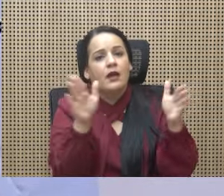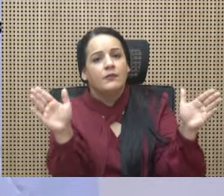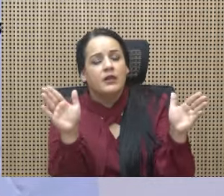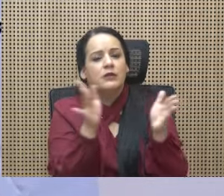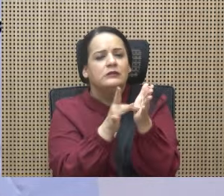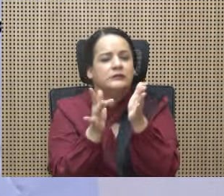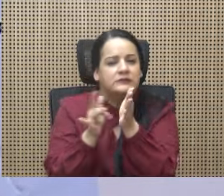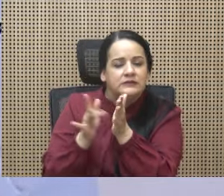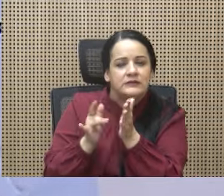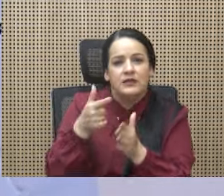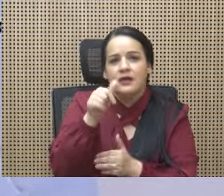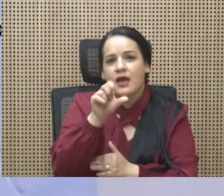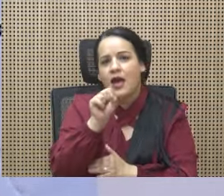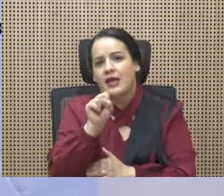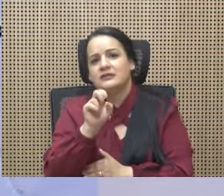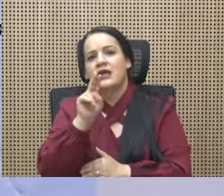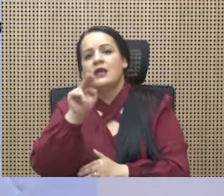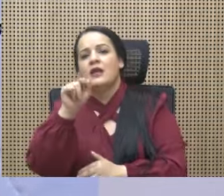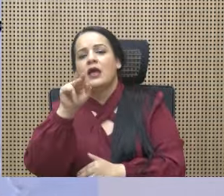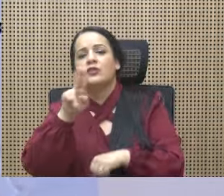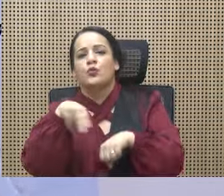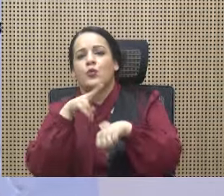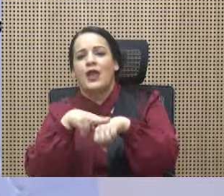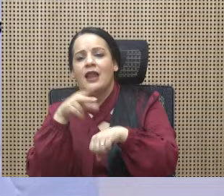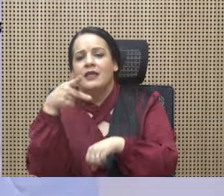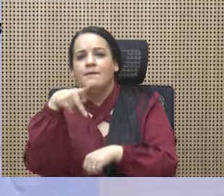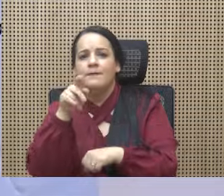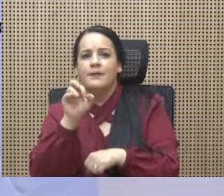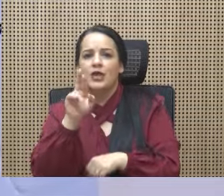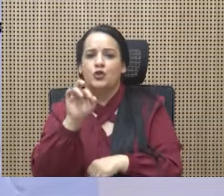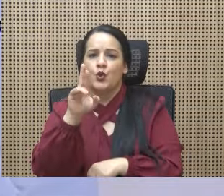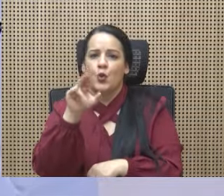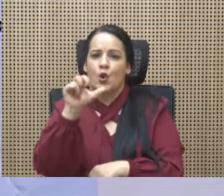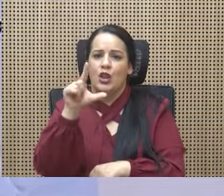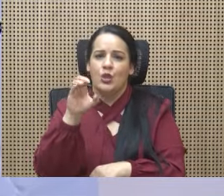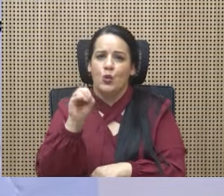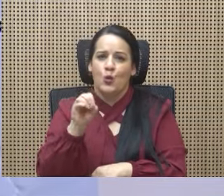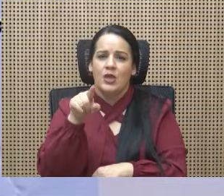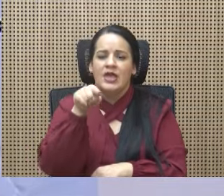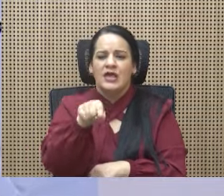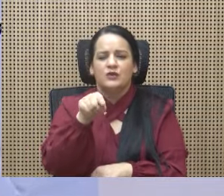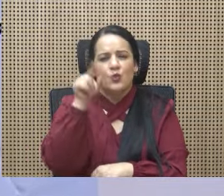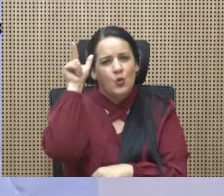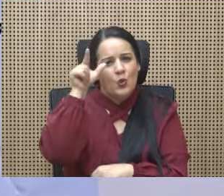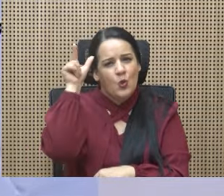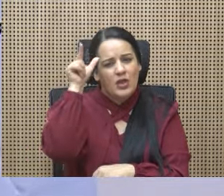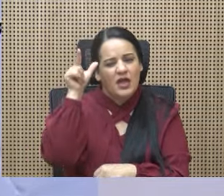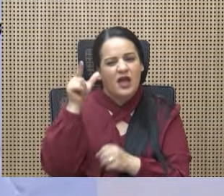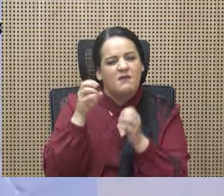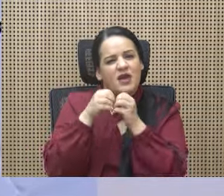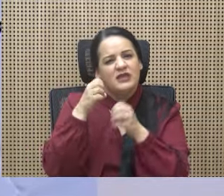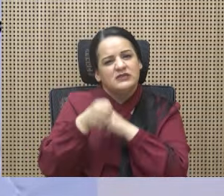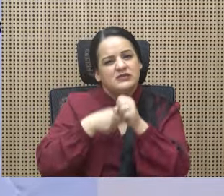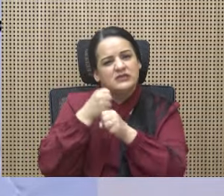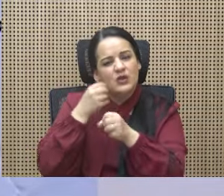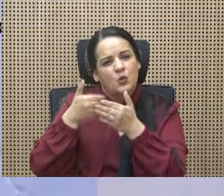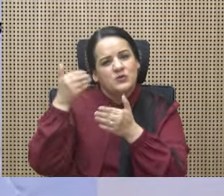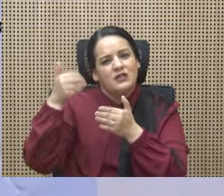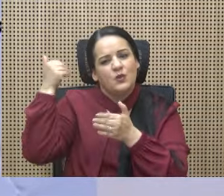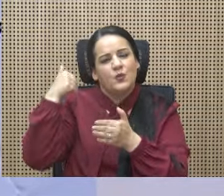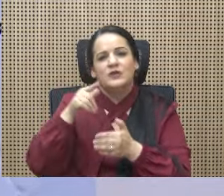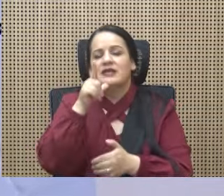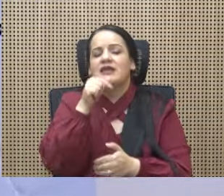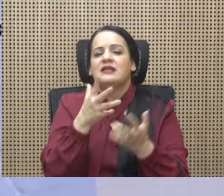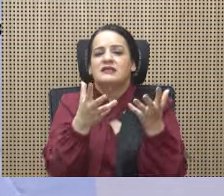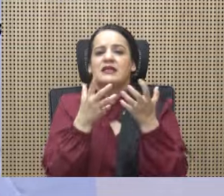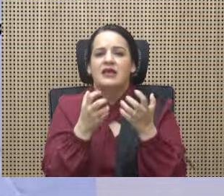explotación de gas natural y petróleo a pesar de que eso no sea más que una lógica de siglos anteriores hay quienes quieren condenar al